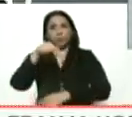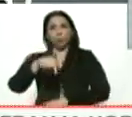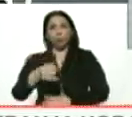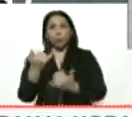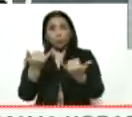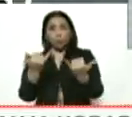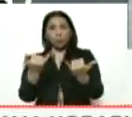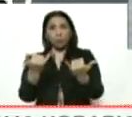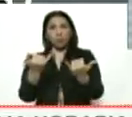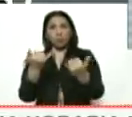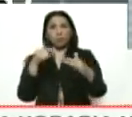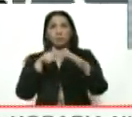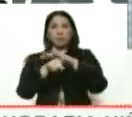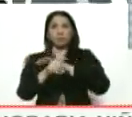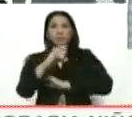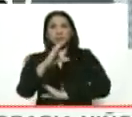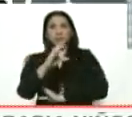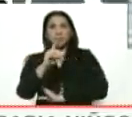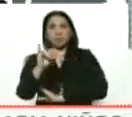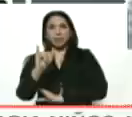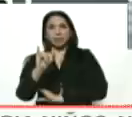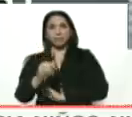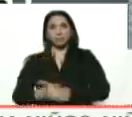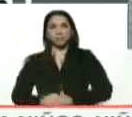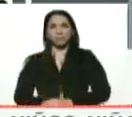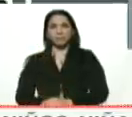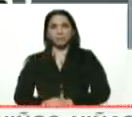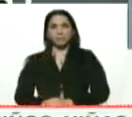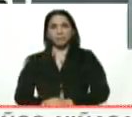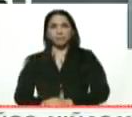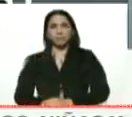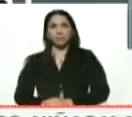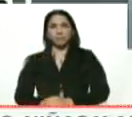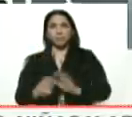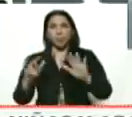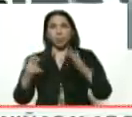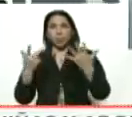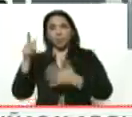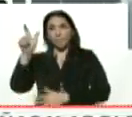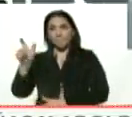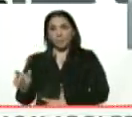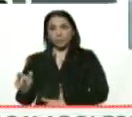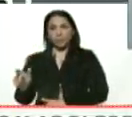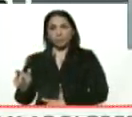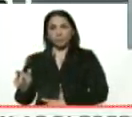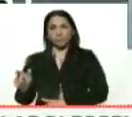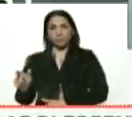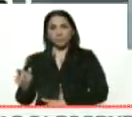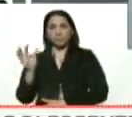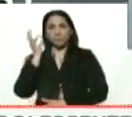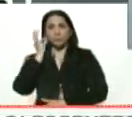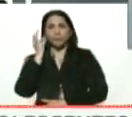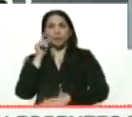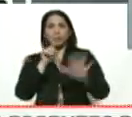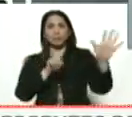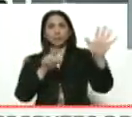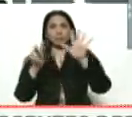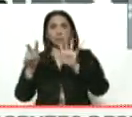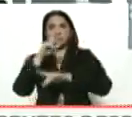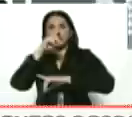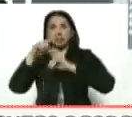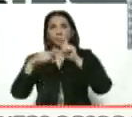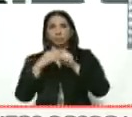está ingresado en el CDI de Caroní. El octavo caso es una mujer de 67 años de